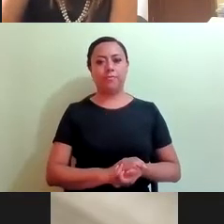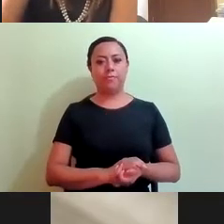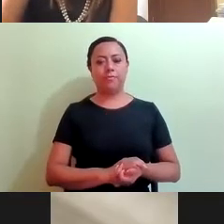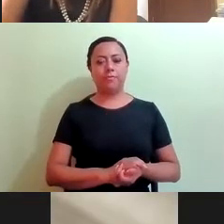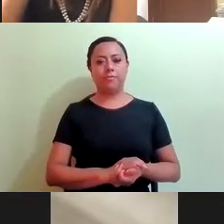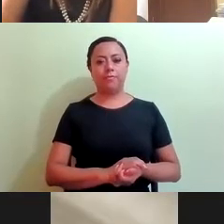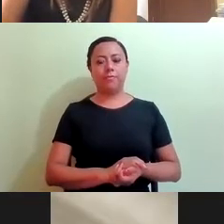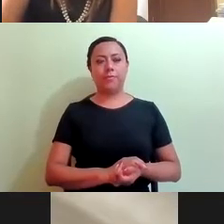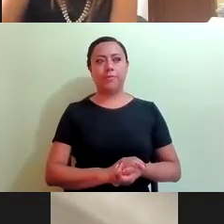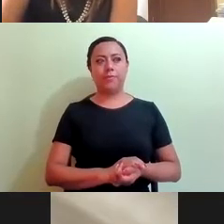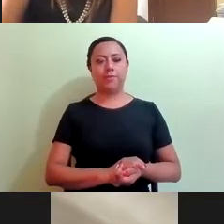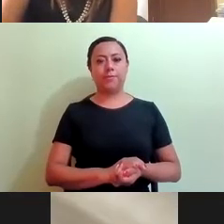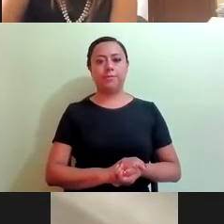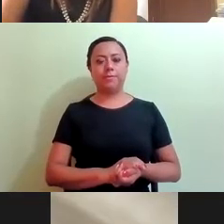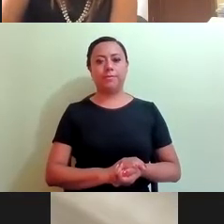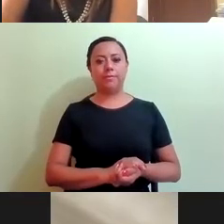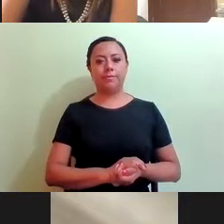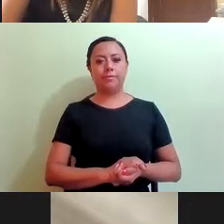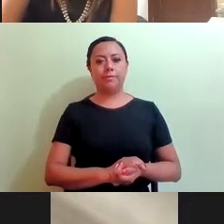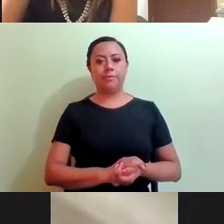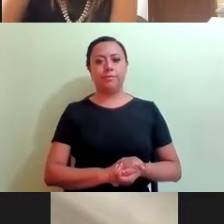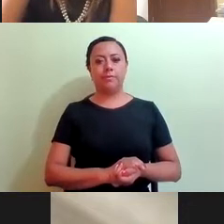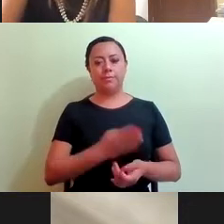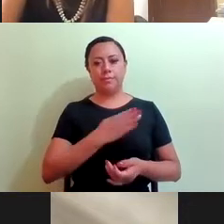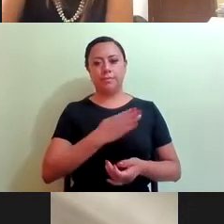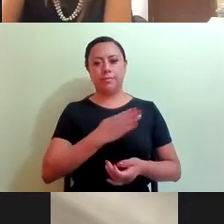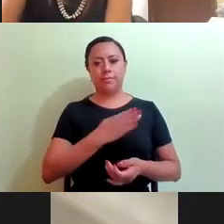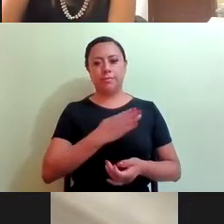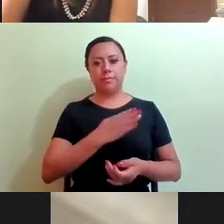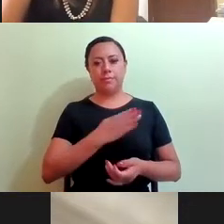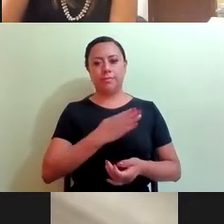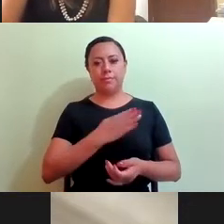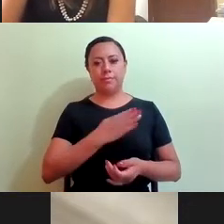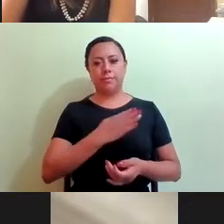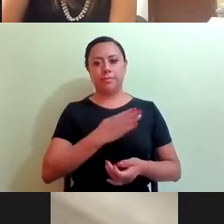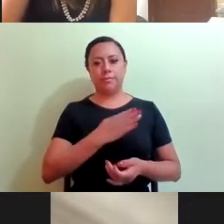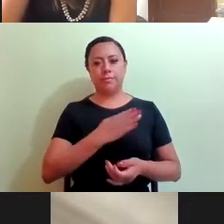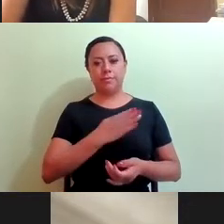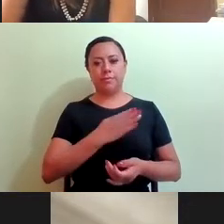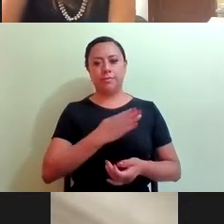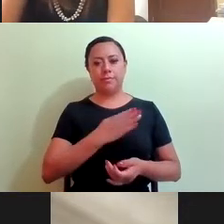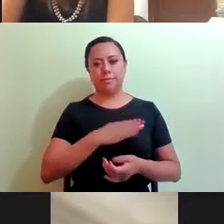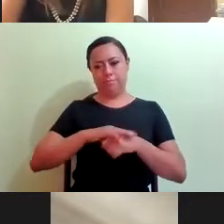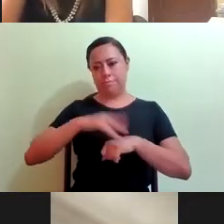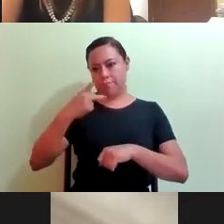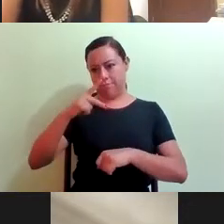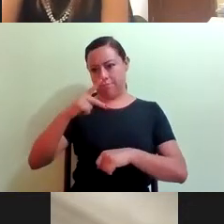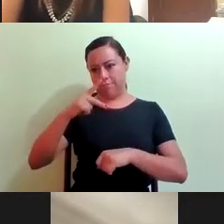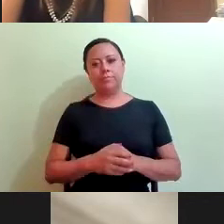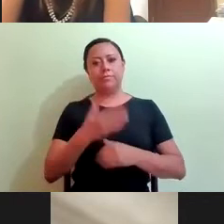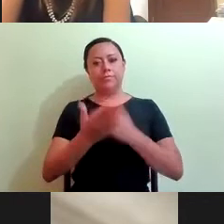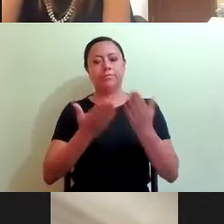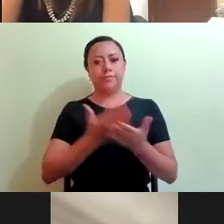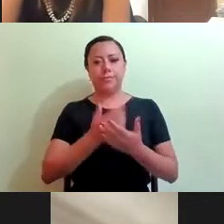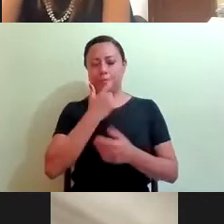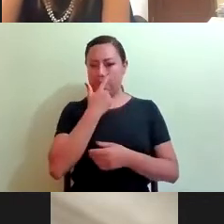bueno, consideramos bueno, sobre todo su experiencia en el área parlamentaria, está la propuesta, pero bueno, se hace la votación